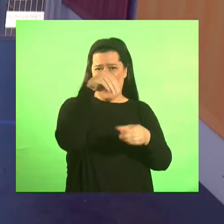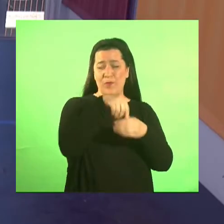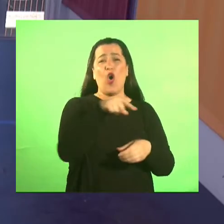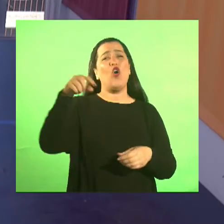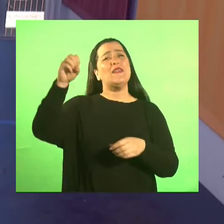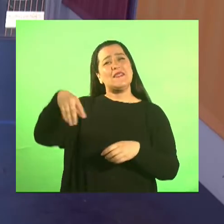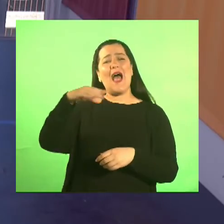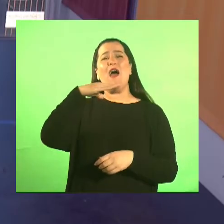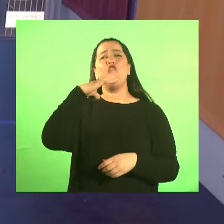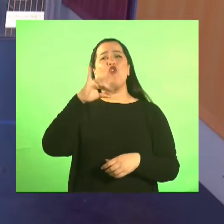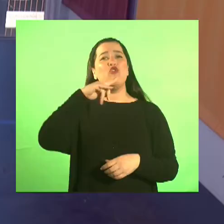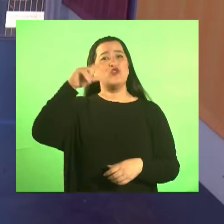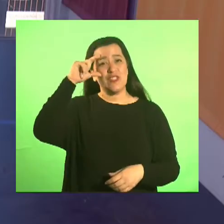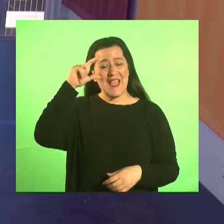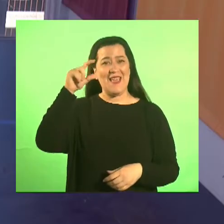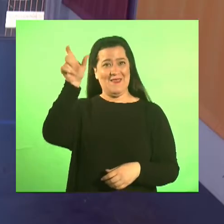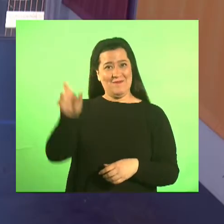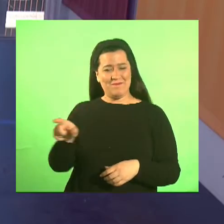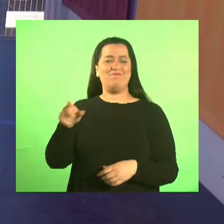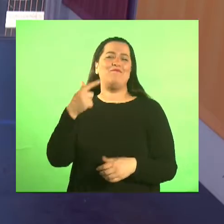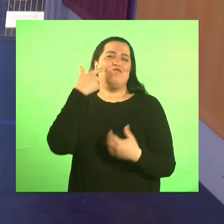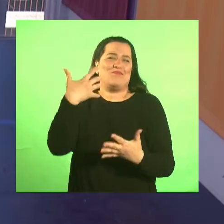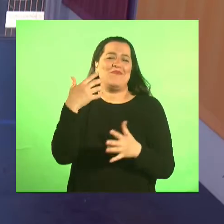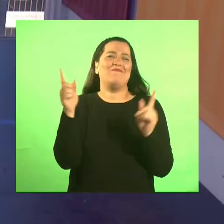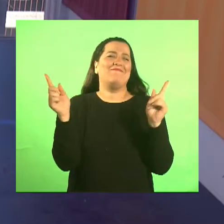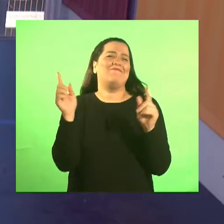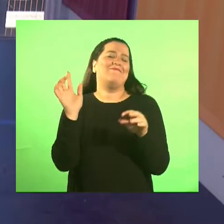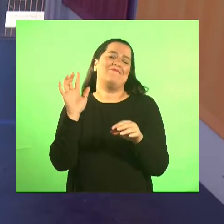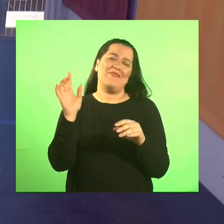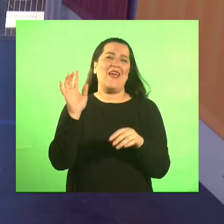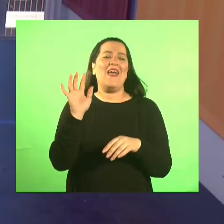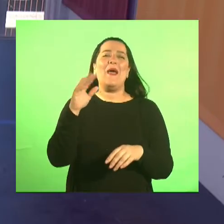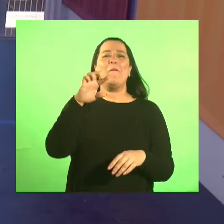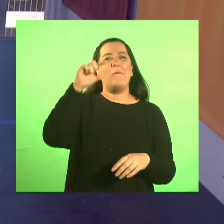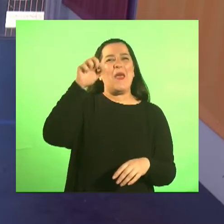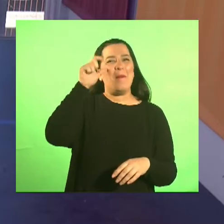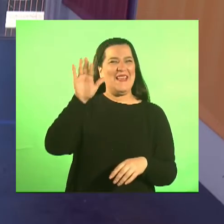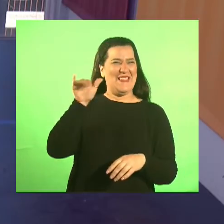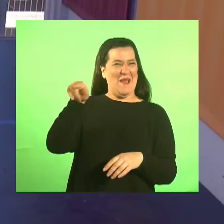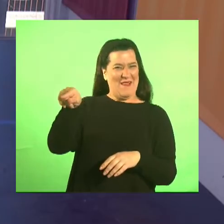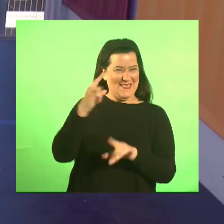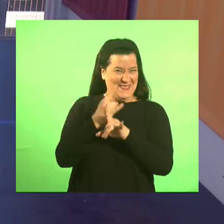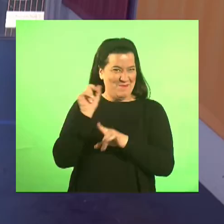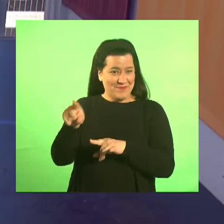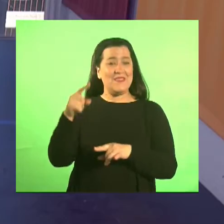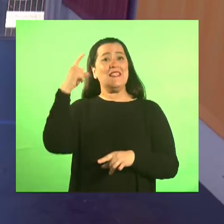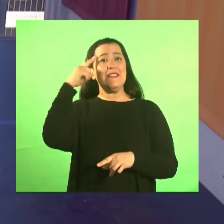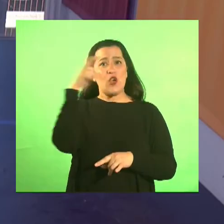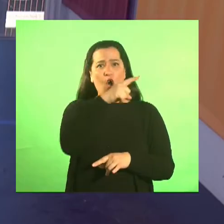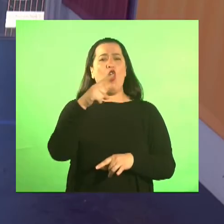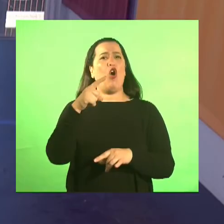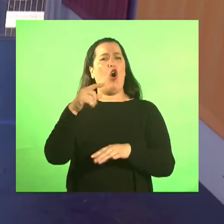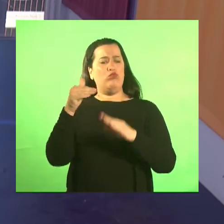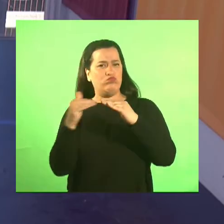Tanat, un amigo más conocido como Pepe. Pepe es psicólogo, doctor en